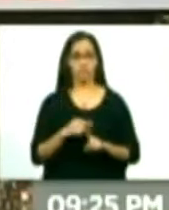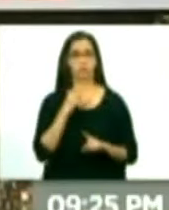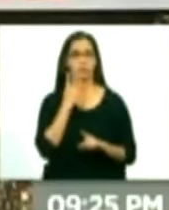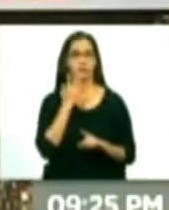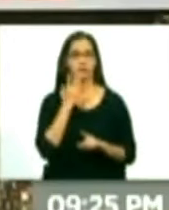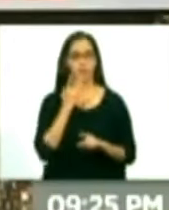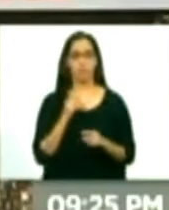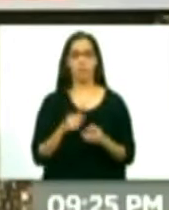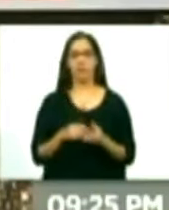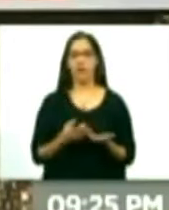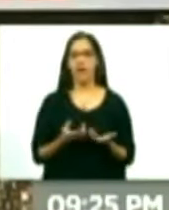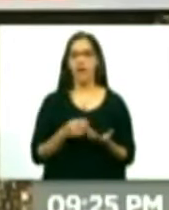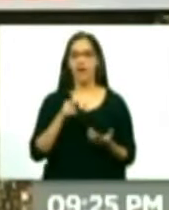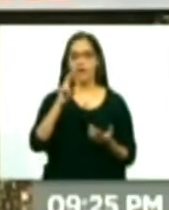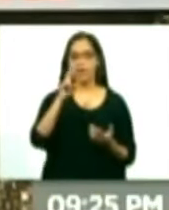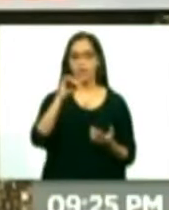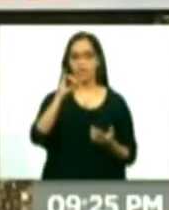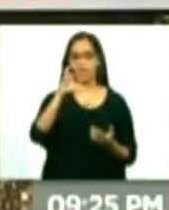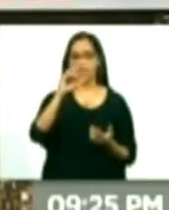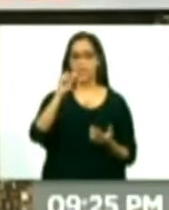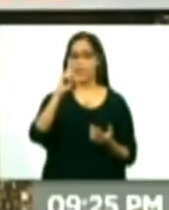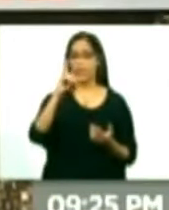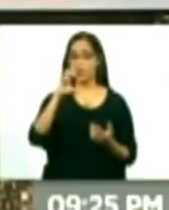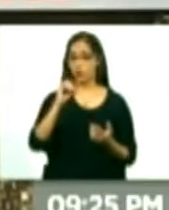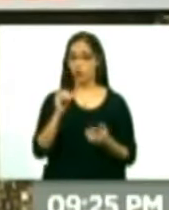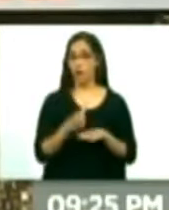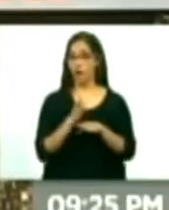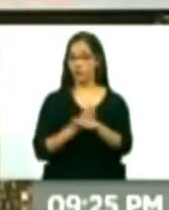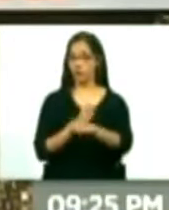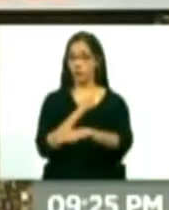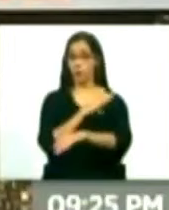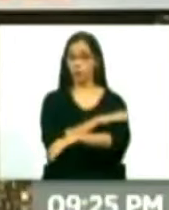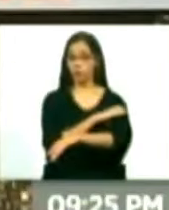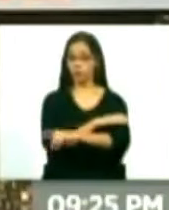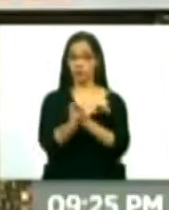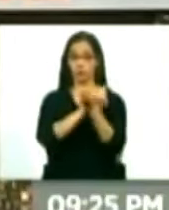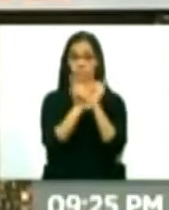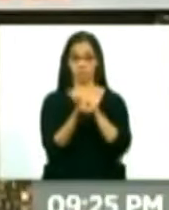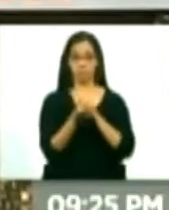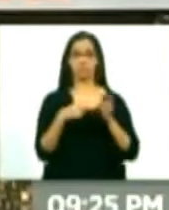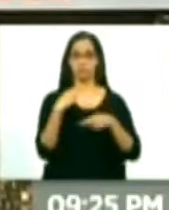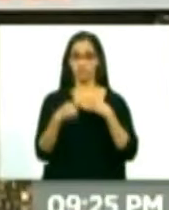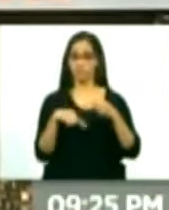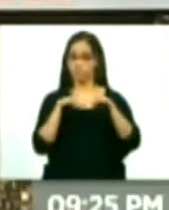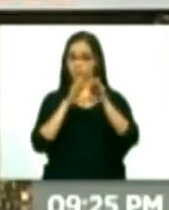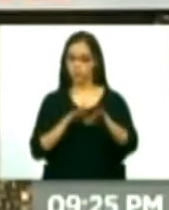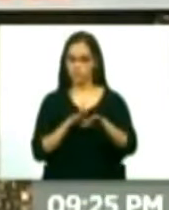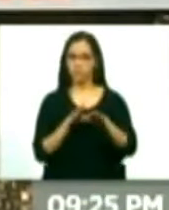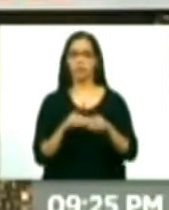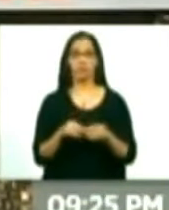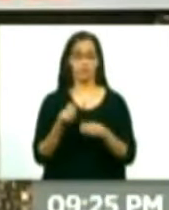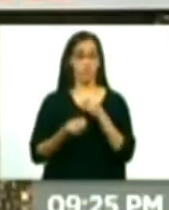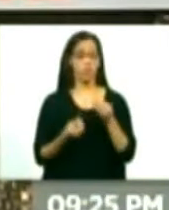Ricardo Sánchez. Y anda con nosotros Ricardo Sánchez desde ese momento y tiene, creo, un partido. Mire,